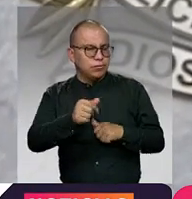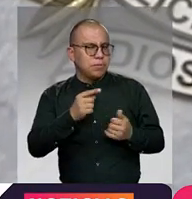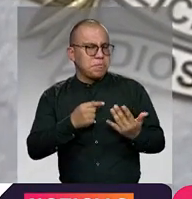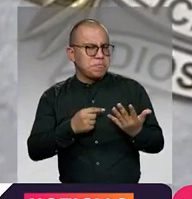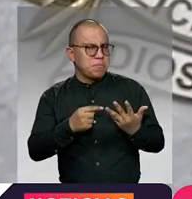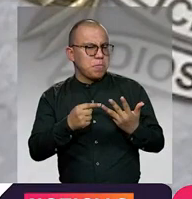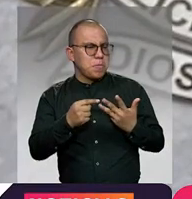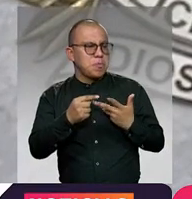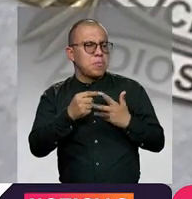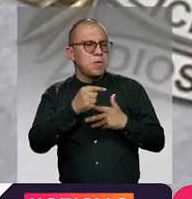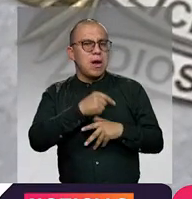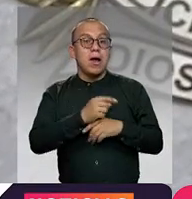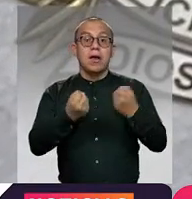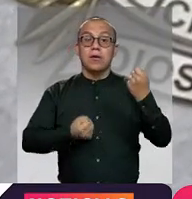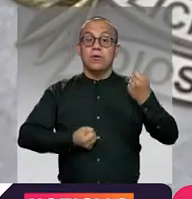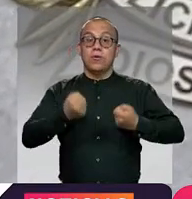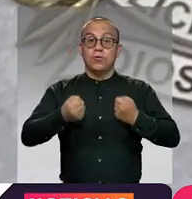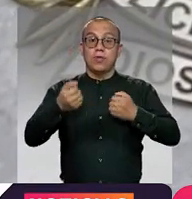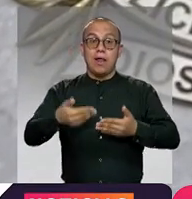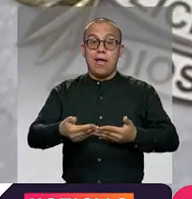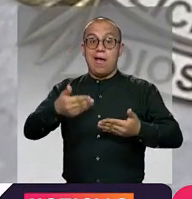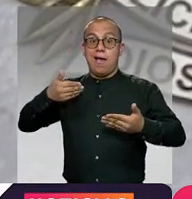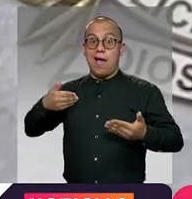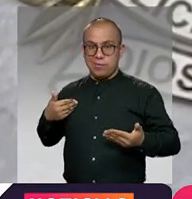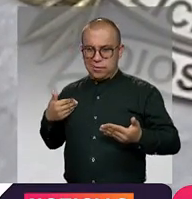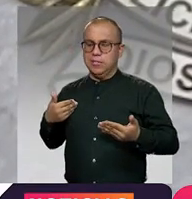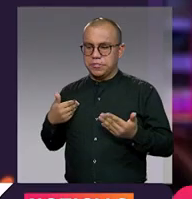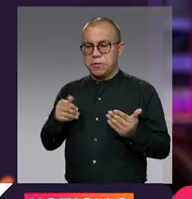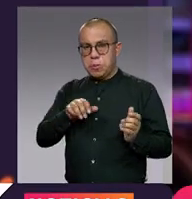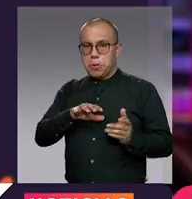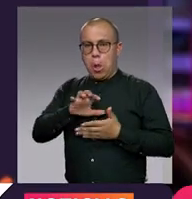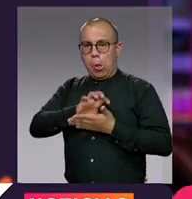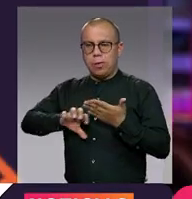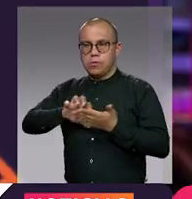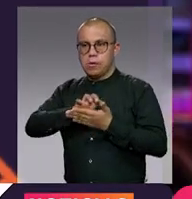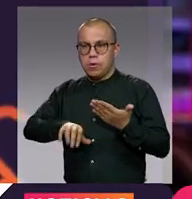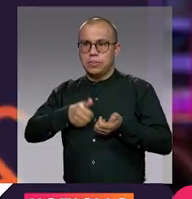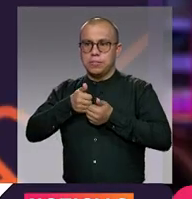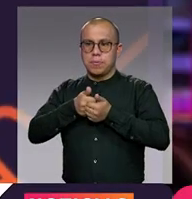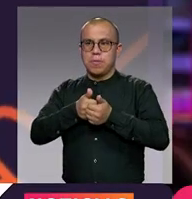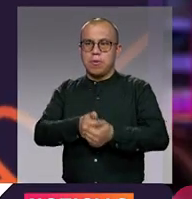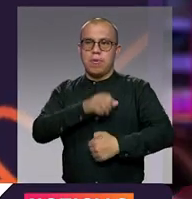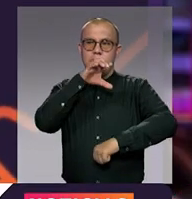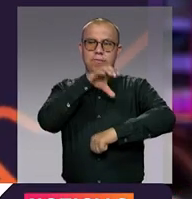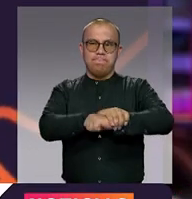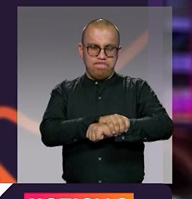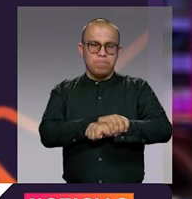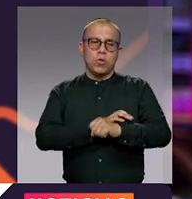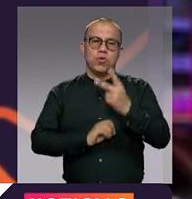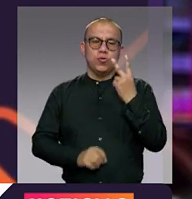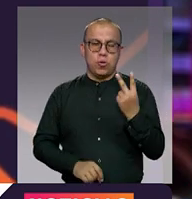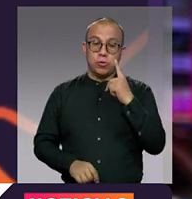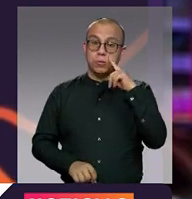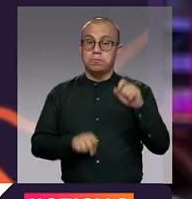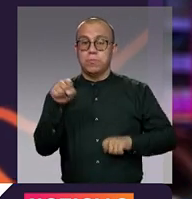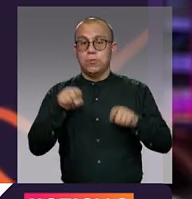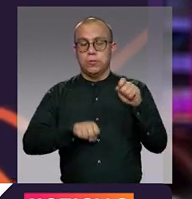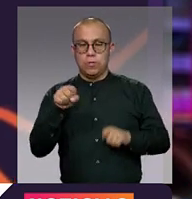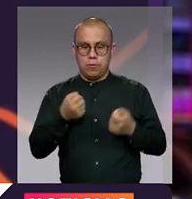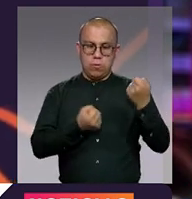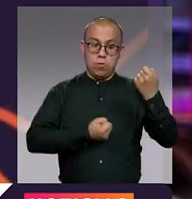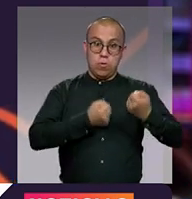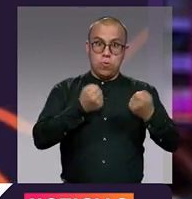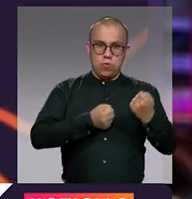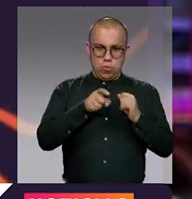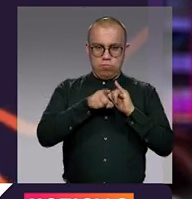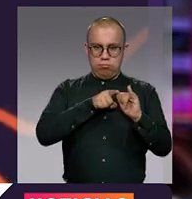este combustible que hacían los conductores antes de llegar a entregar su ruta al parqueadero final. Con el seguimiento fueron capturados en flagrancia dos presuntos responsables, un conductor